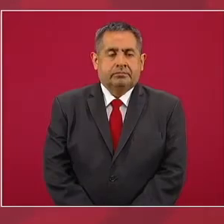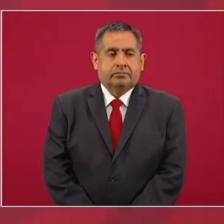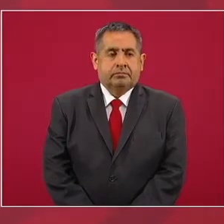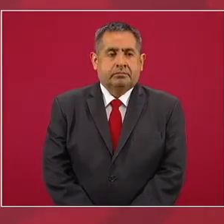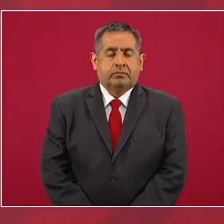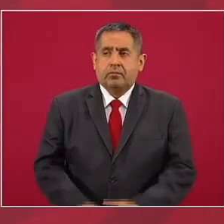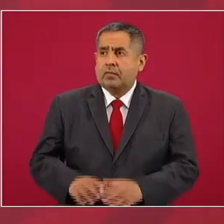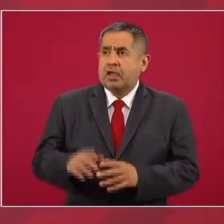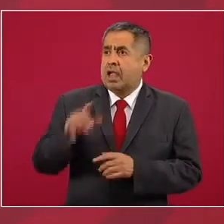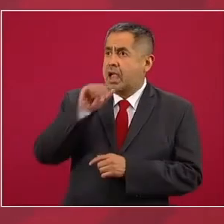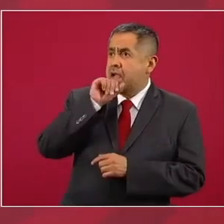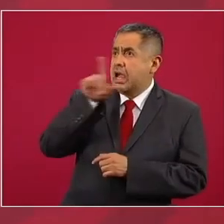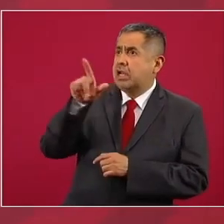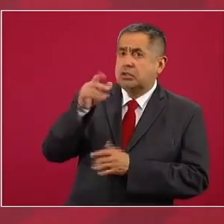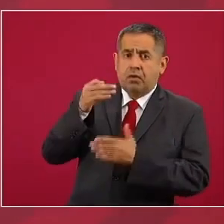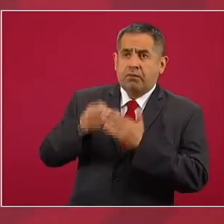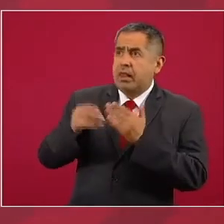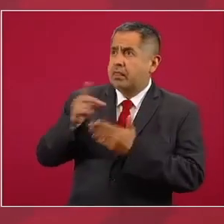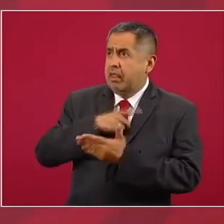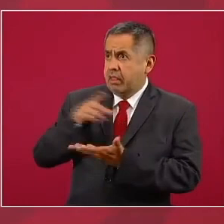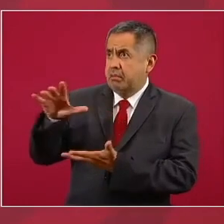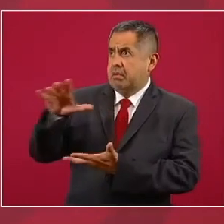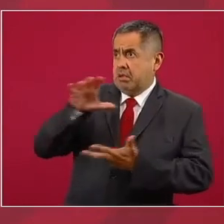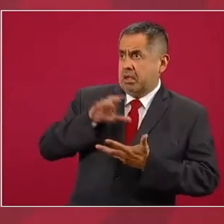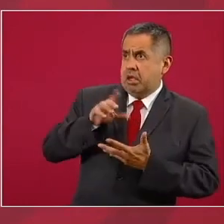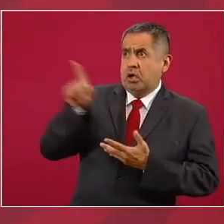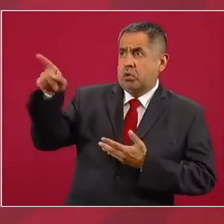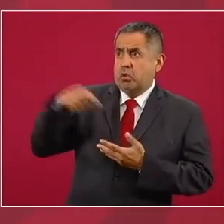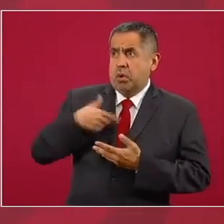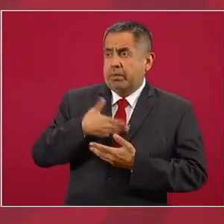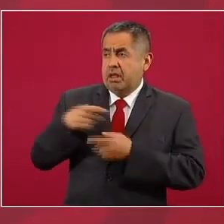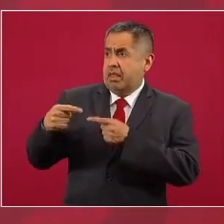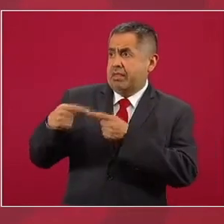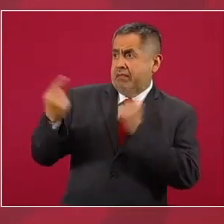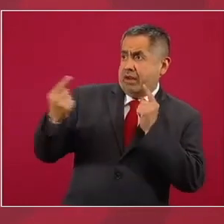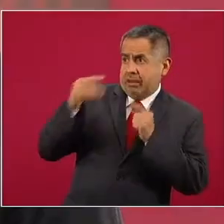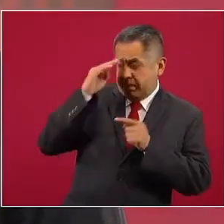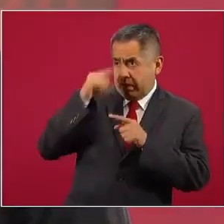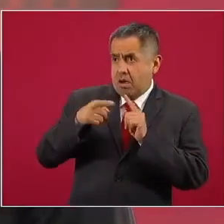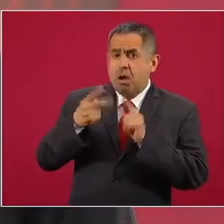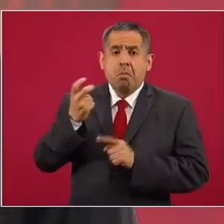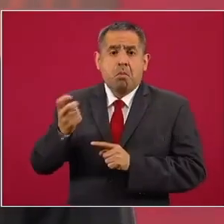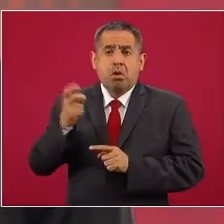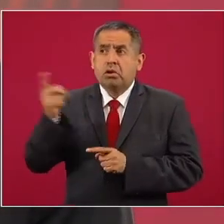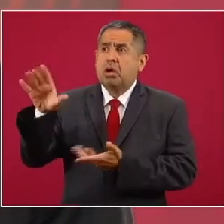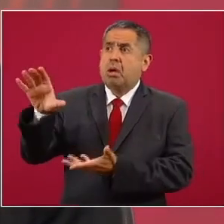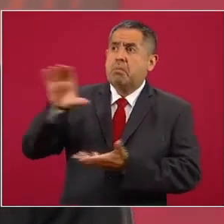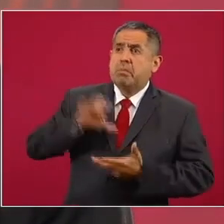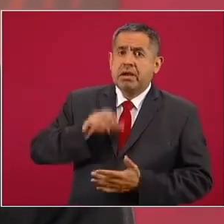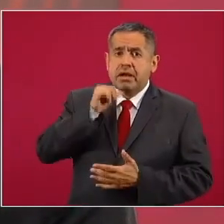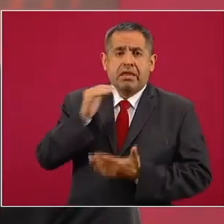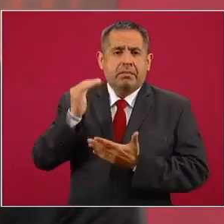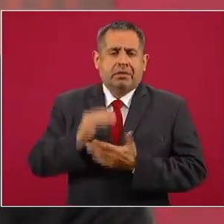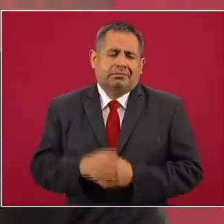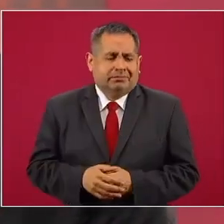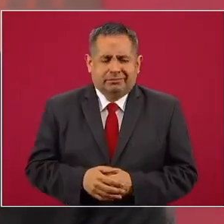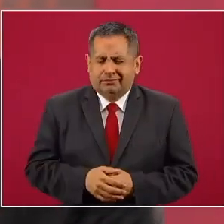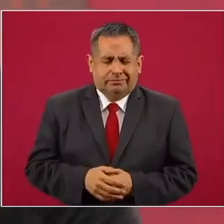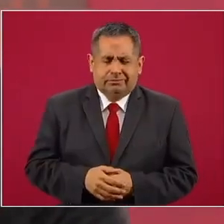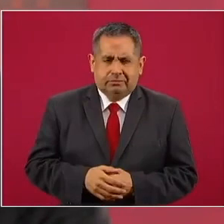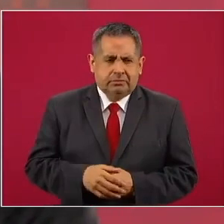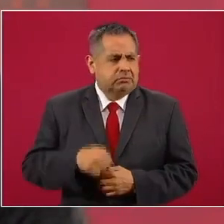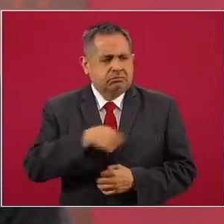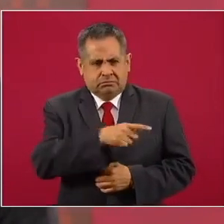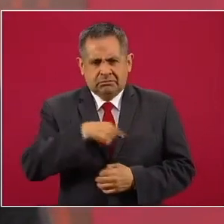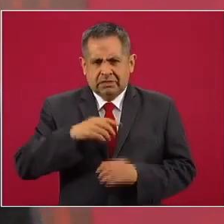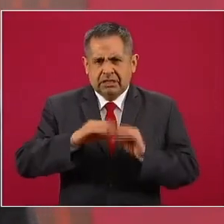le corresponde porque tenemos diferencias con el gobierno de Jalisco. Claro que tenemos diferencias